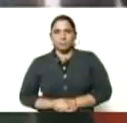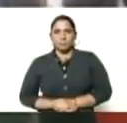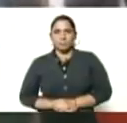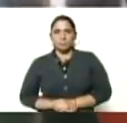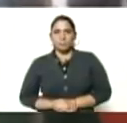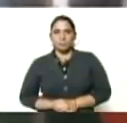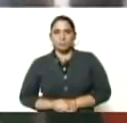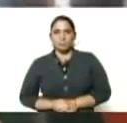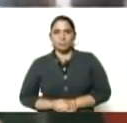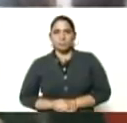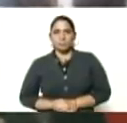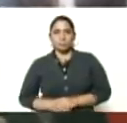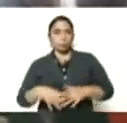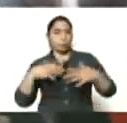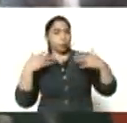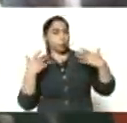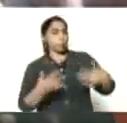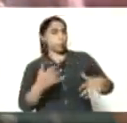demasiada eficiencia, ¿vale?